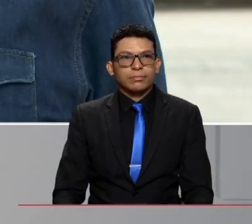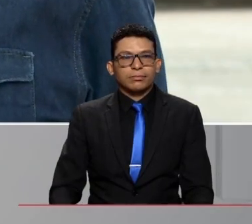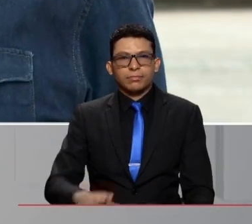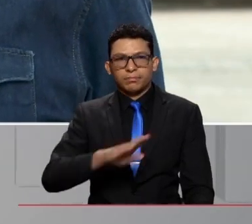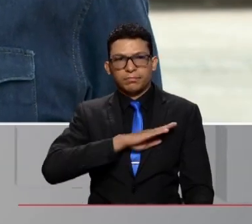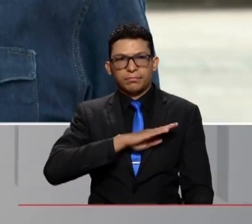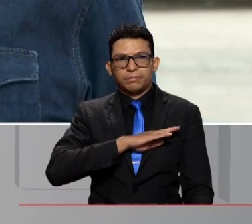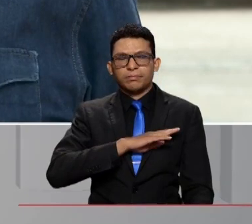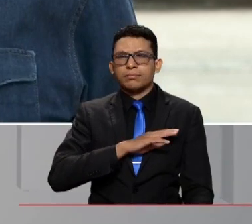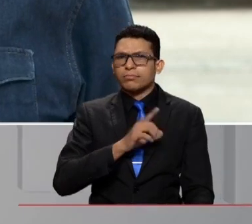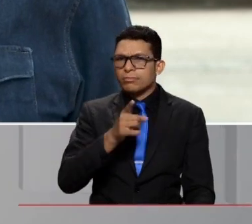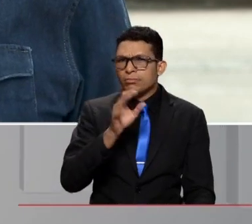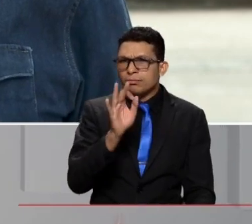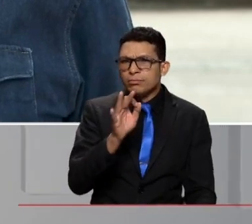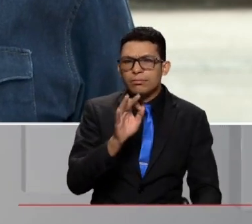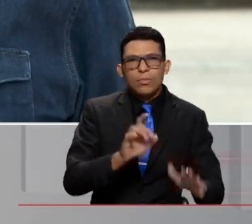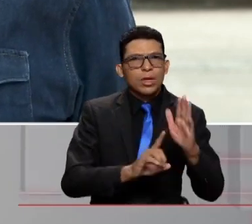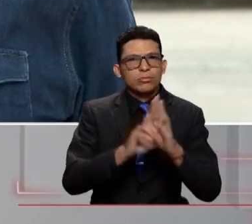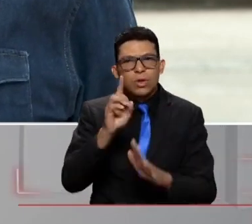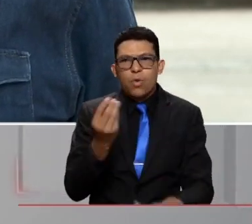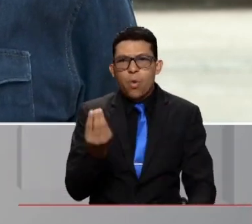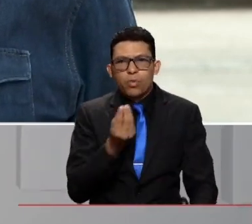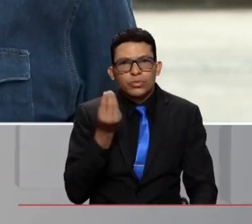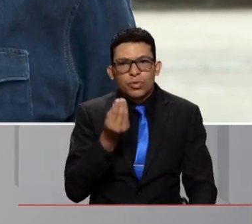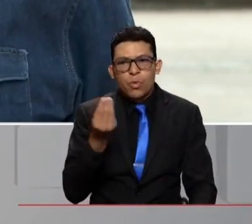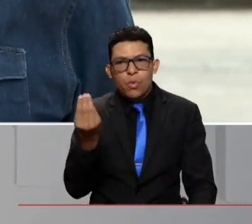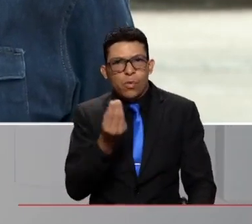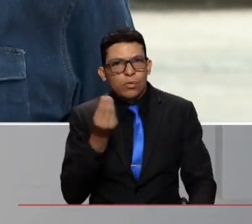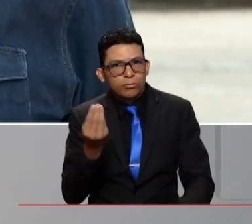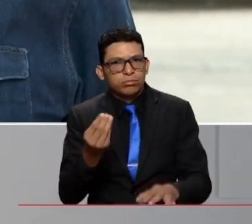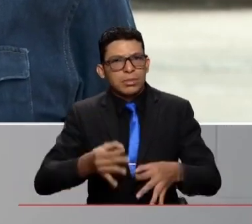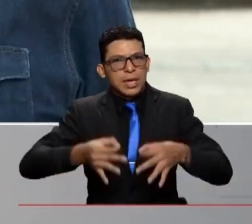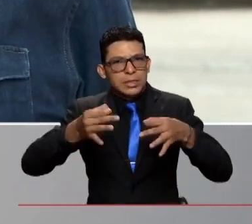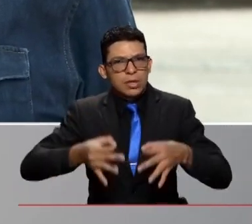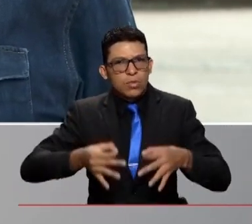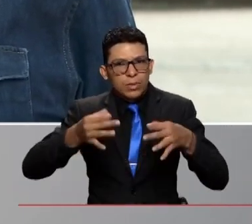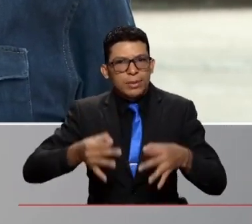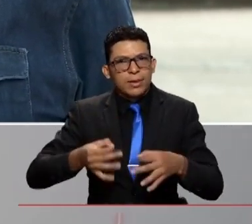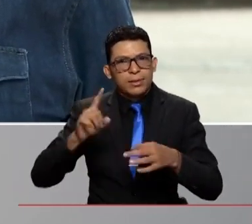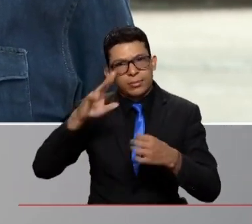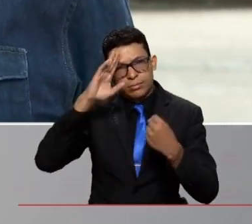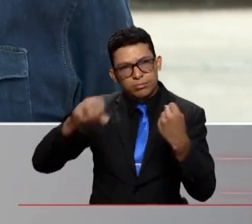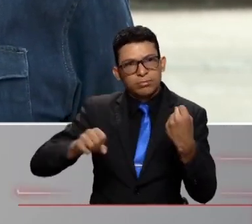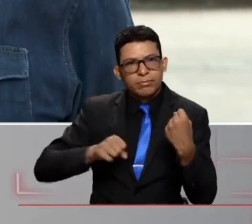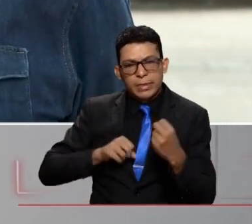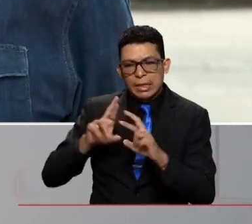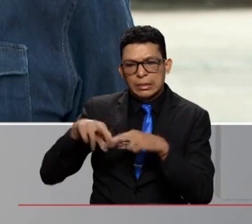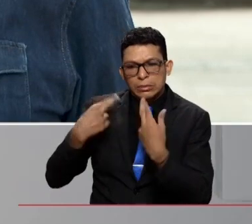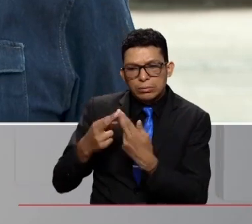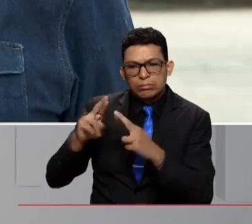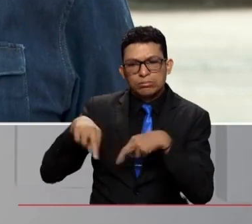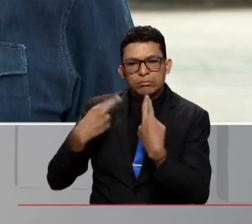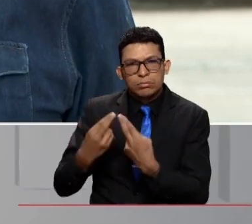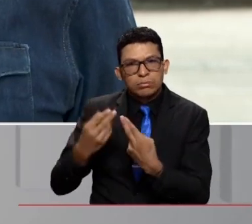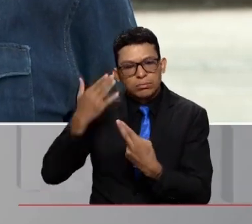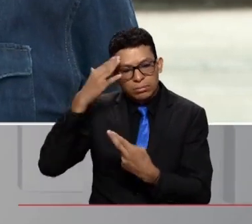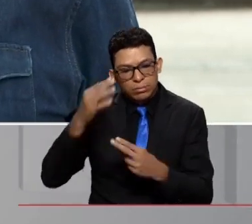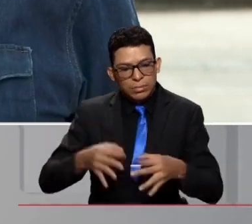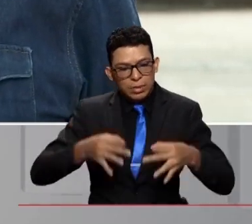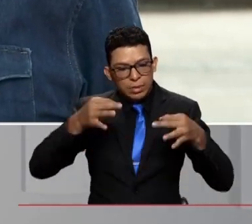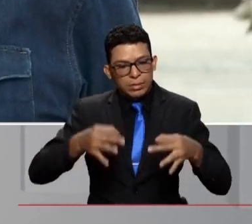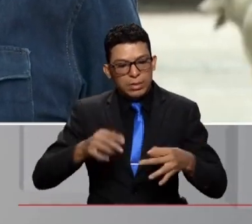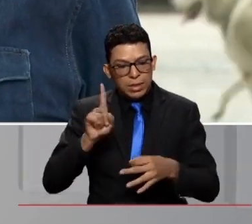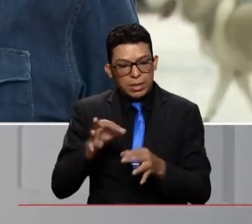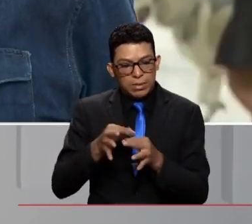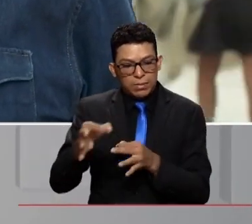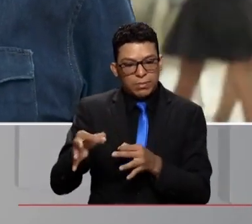Alcalde, permanentemente ustedes desarrollan consejos de seguridad y reuniones con las fuerzas militares para ver el panorama de la seguridad alrededor de este municipio.